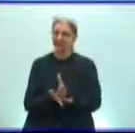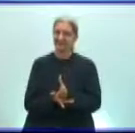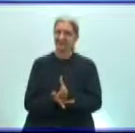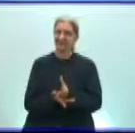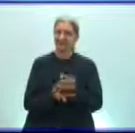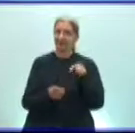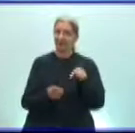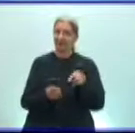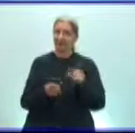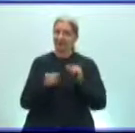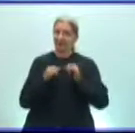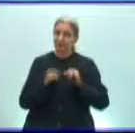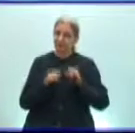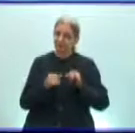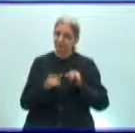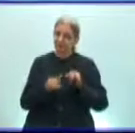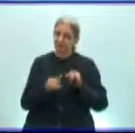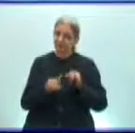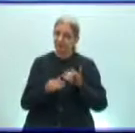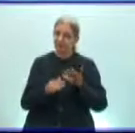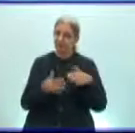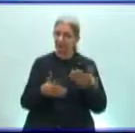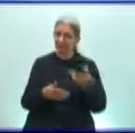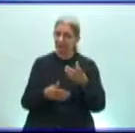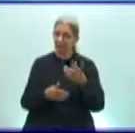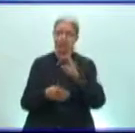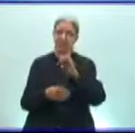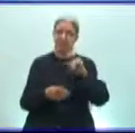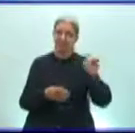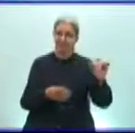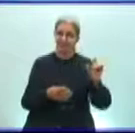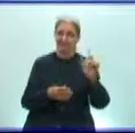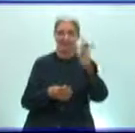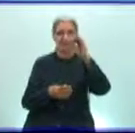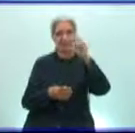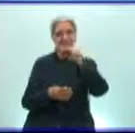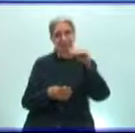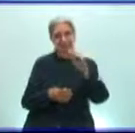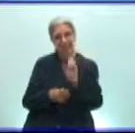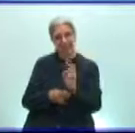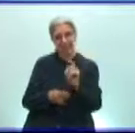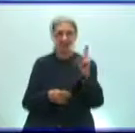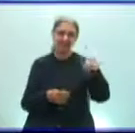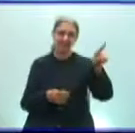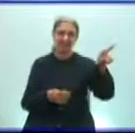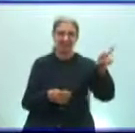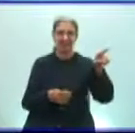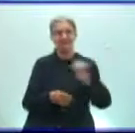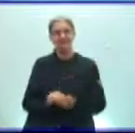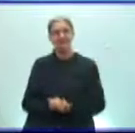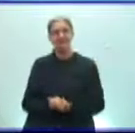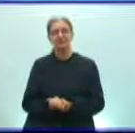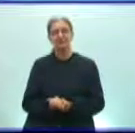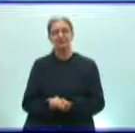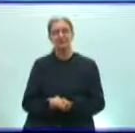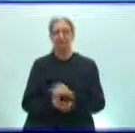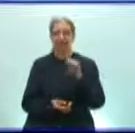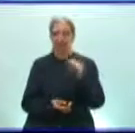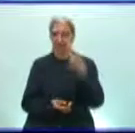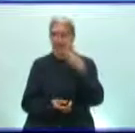orientaciones correspondientes a ecuaciones fraccionarias y con radical. Vamos a